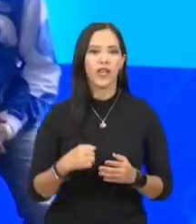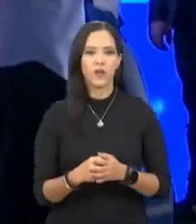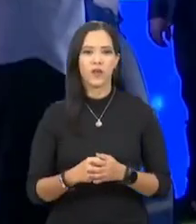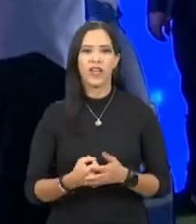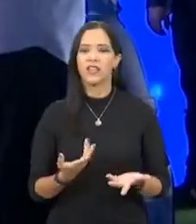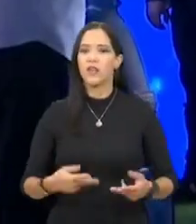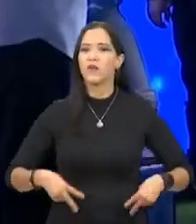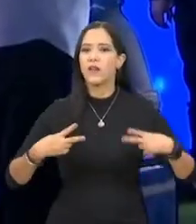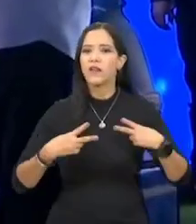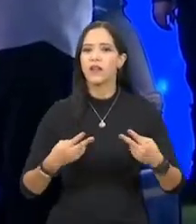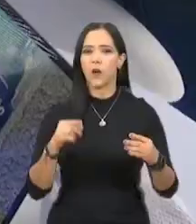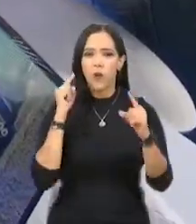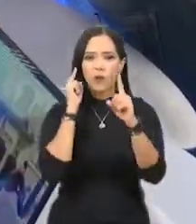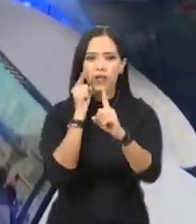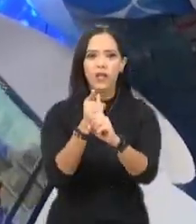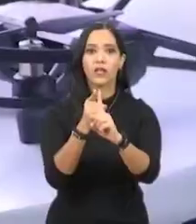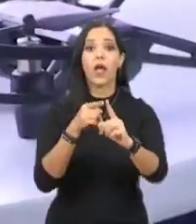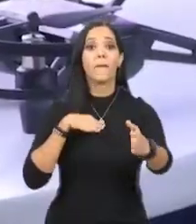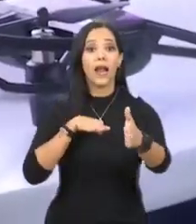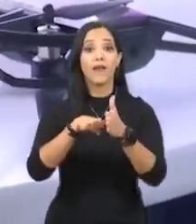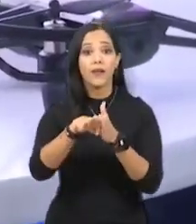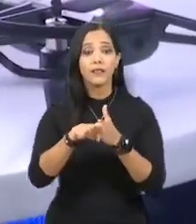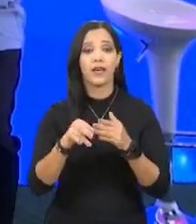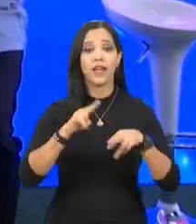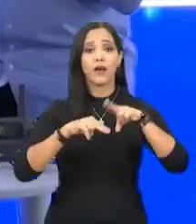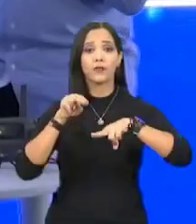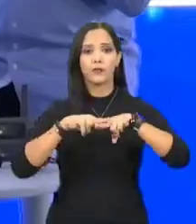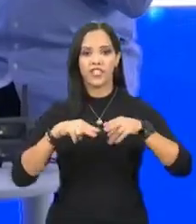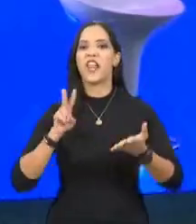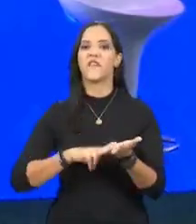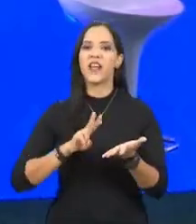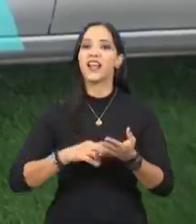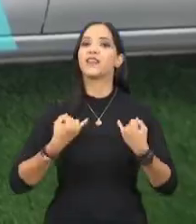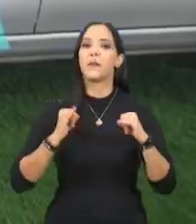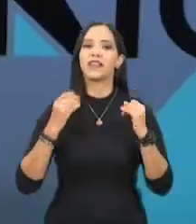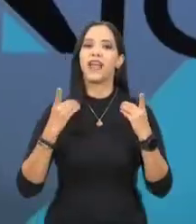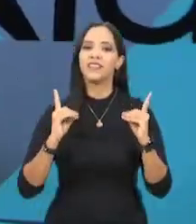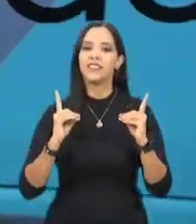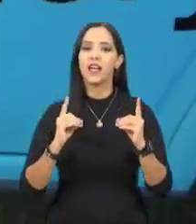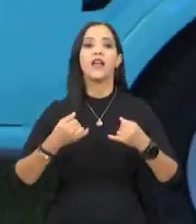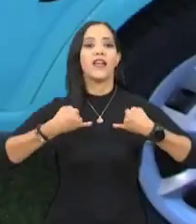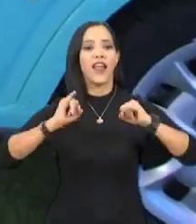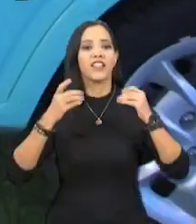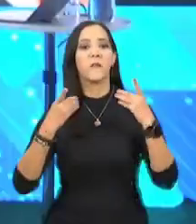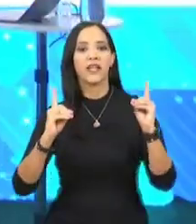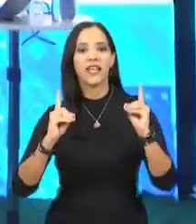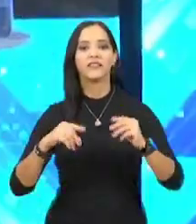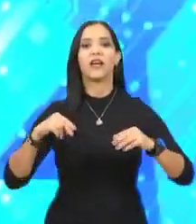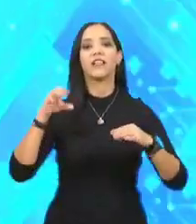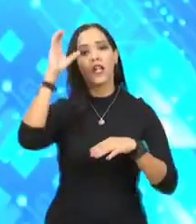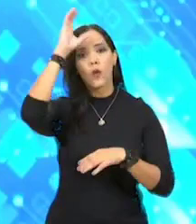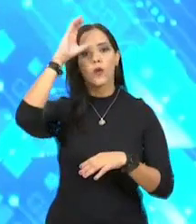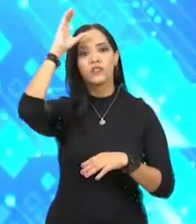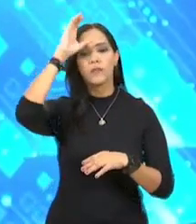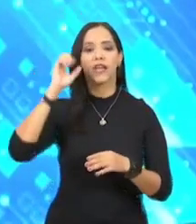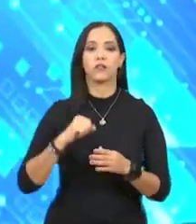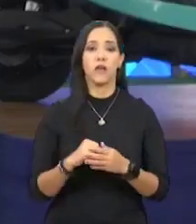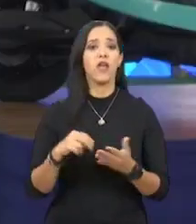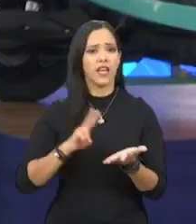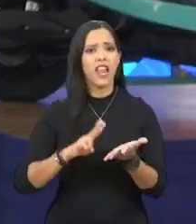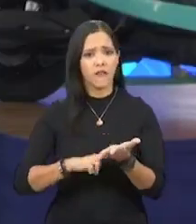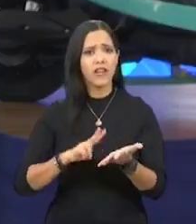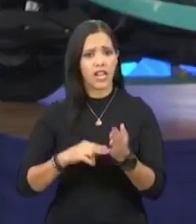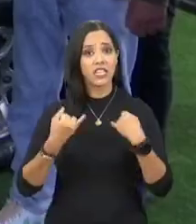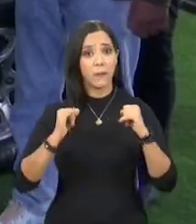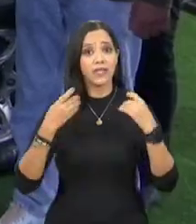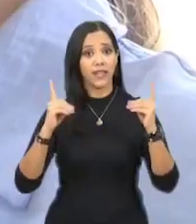y utopías concretas para avanzar en la construcción de la verdadera independencia, la independencia del conocimiento,